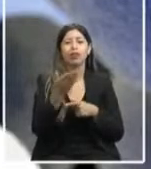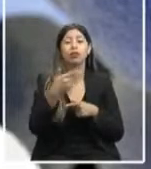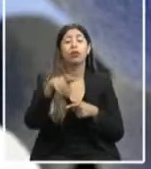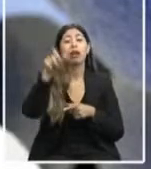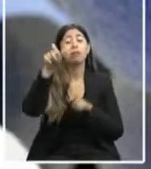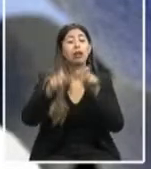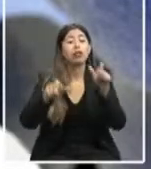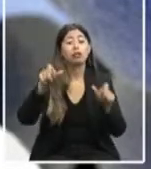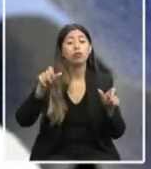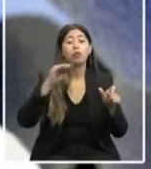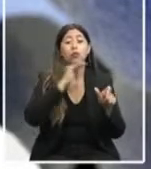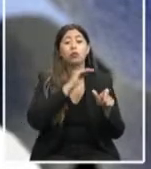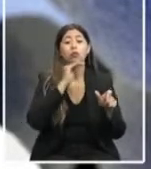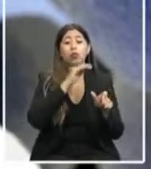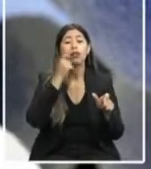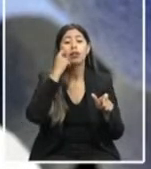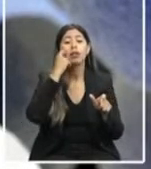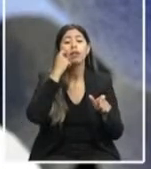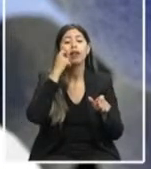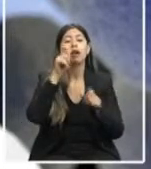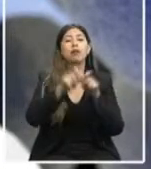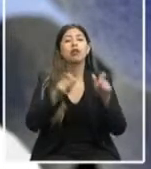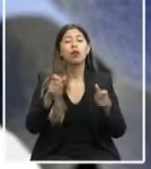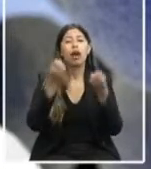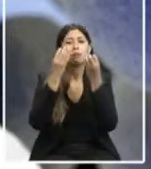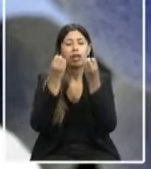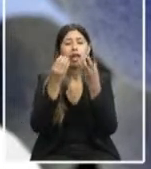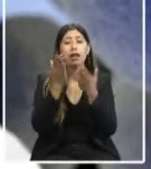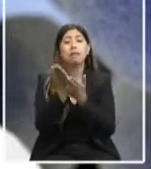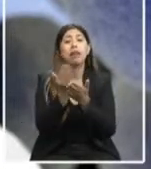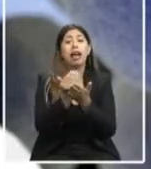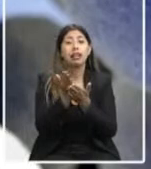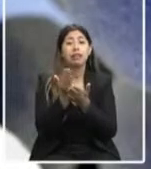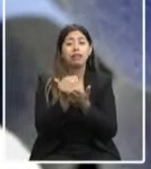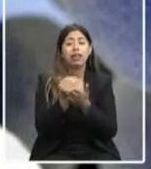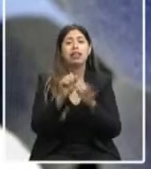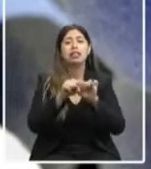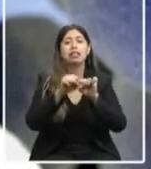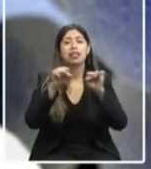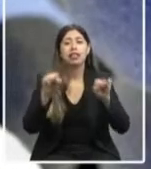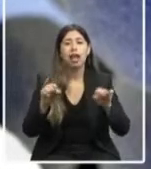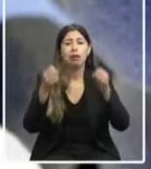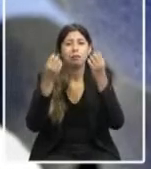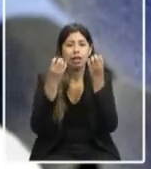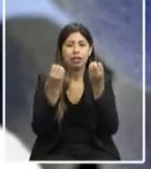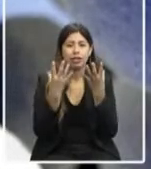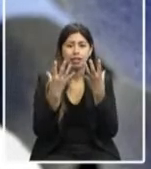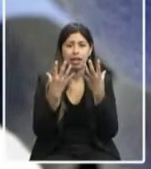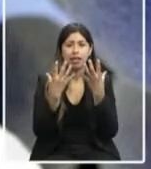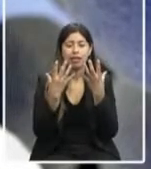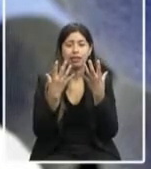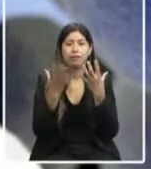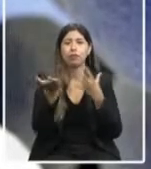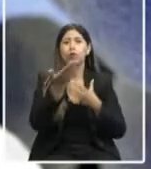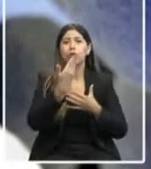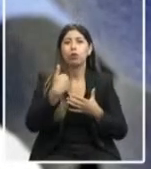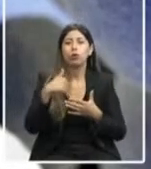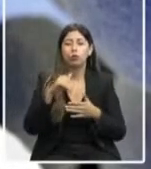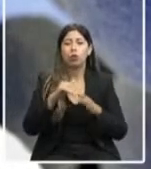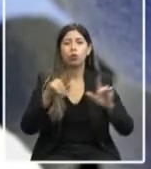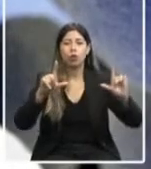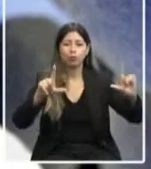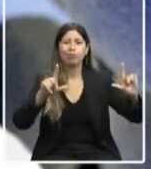usuarios como gente que aprende y la planificación como un sistema de aprendizaje para el cual salimos del